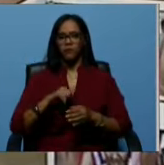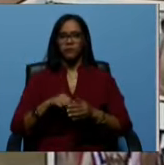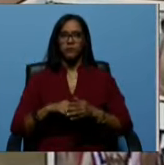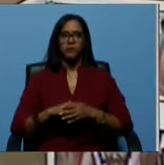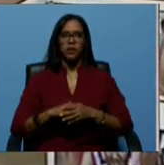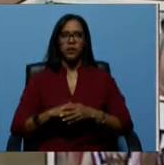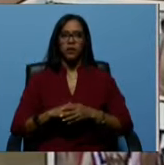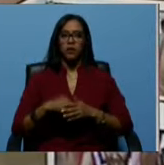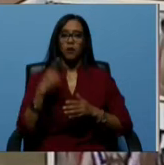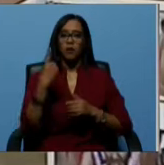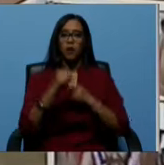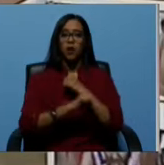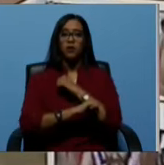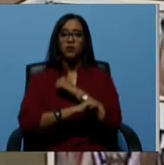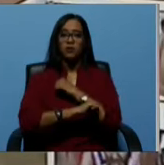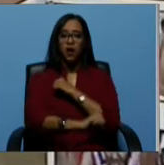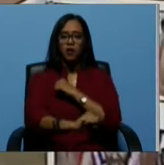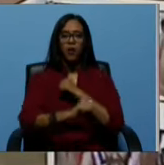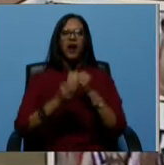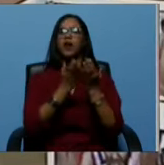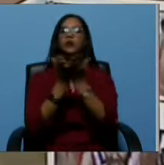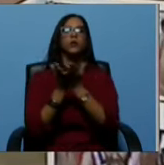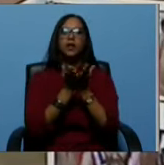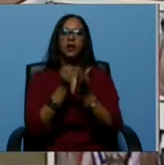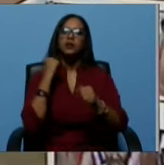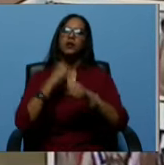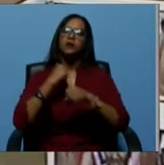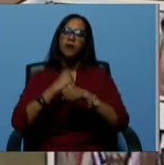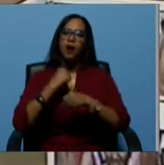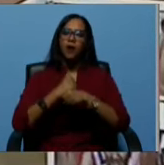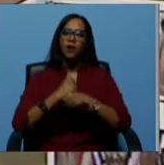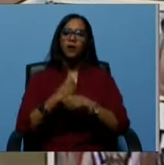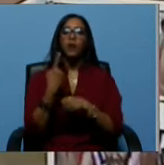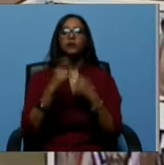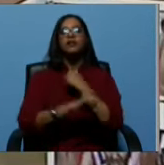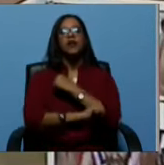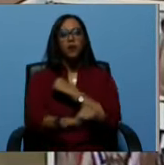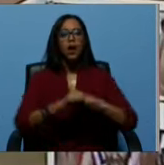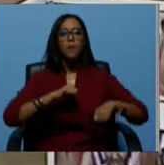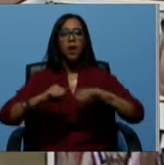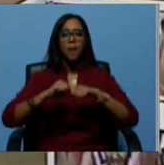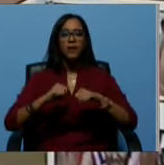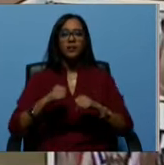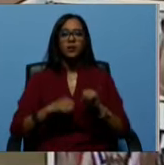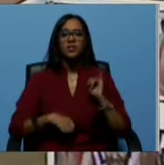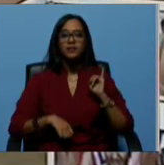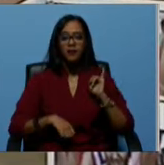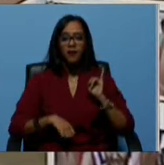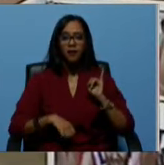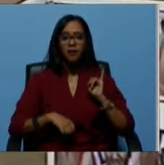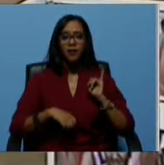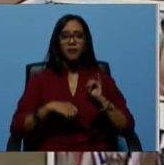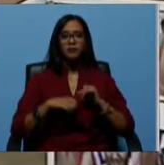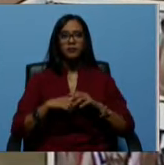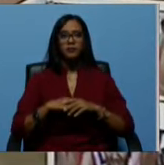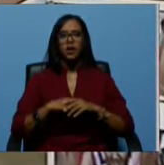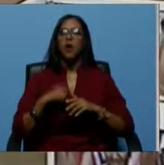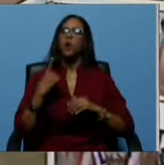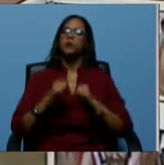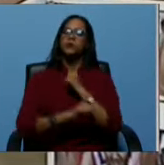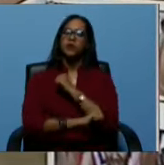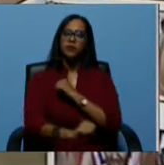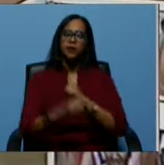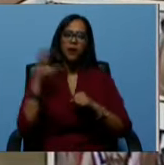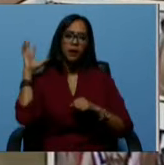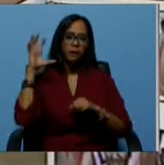Un traidor a los estudiantes, a los trabajadores. Un traidor a los movimientos de izquierda. Un traidor a la